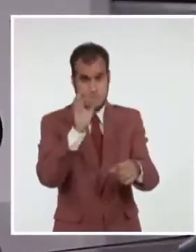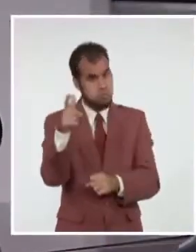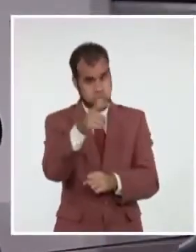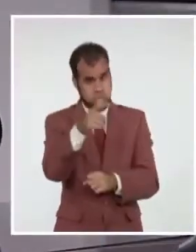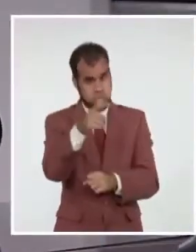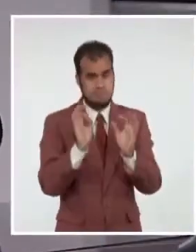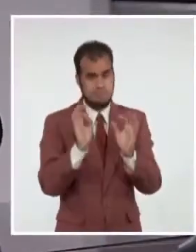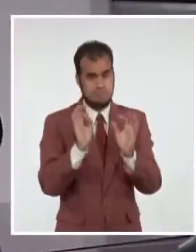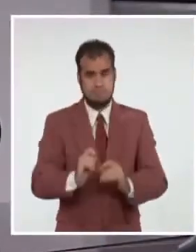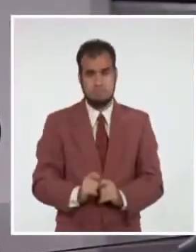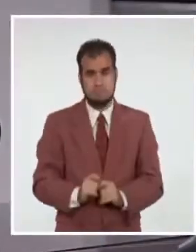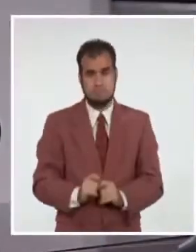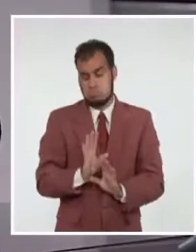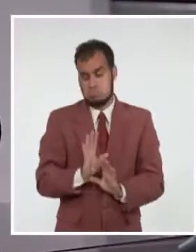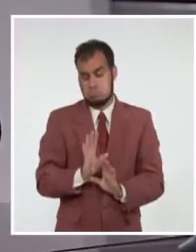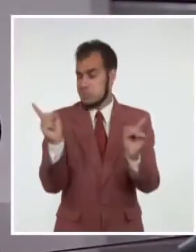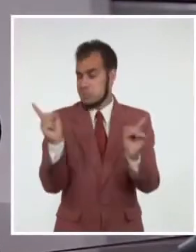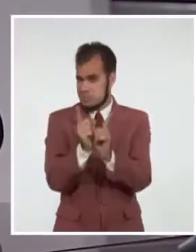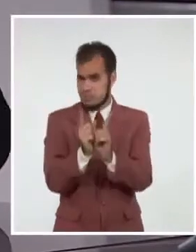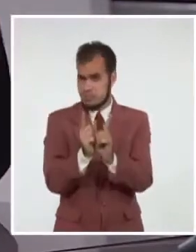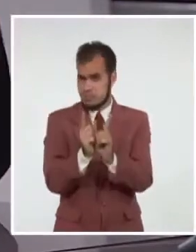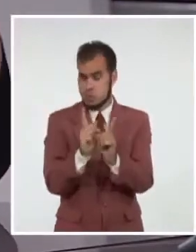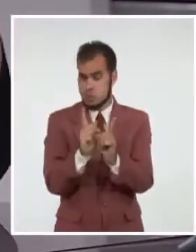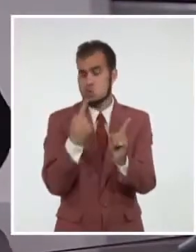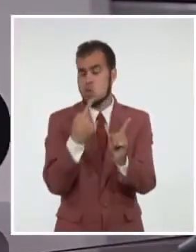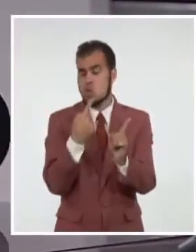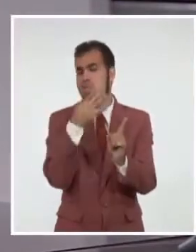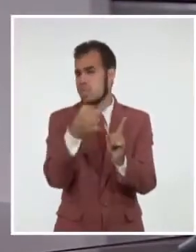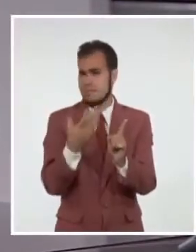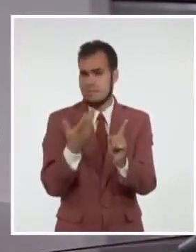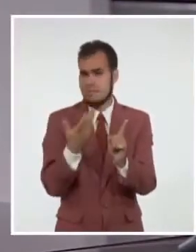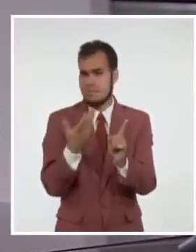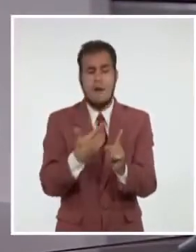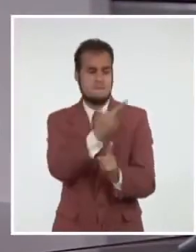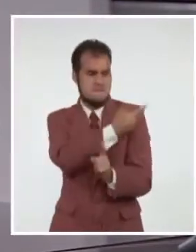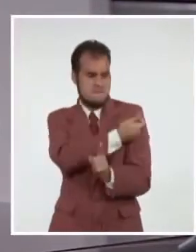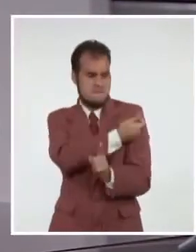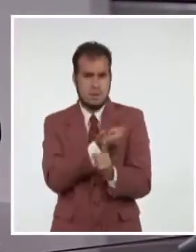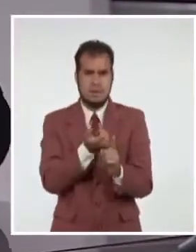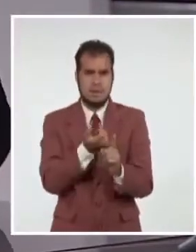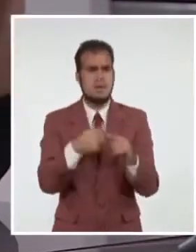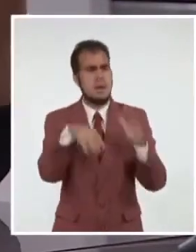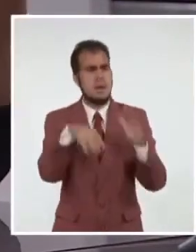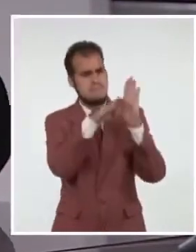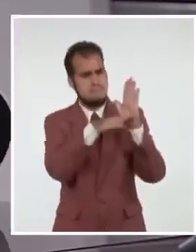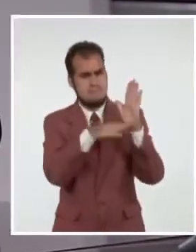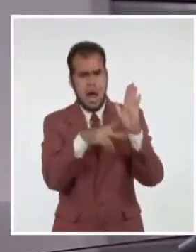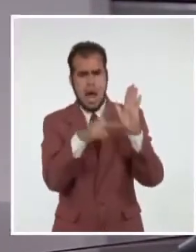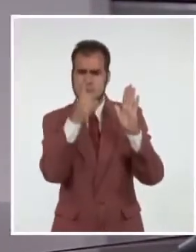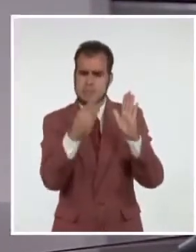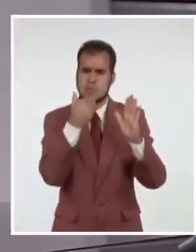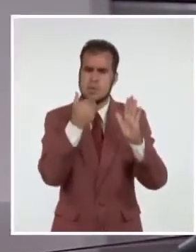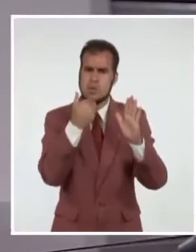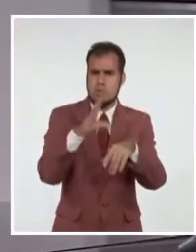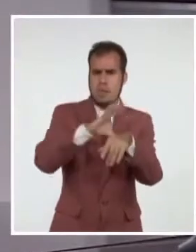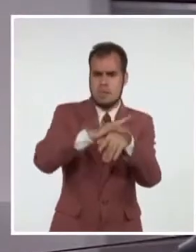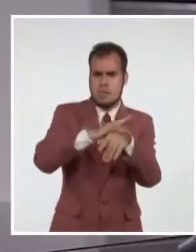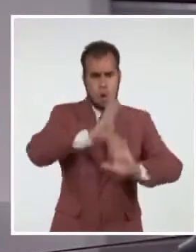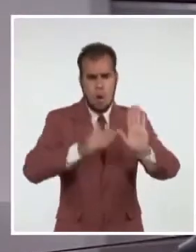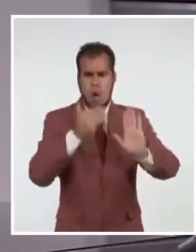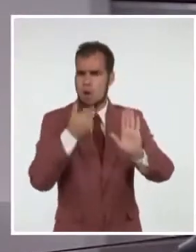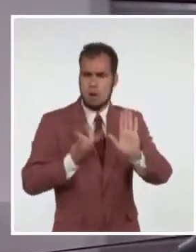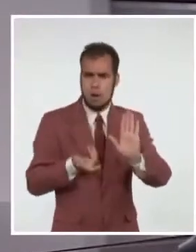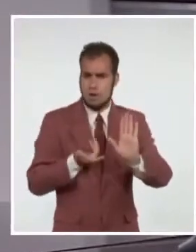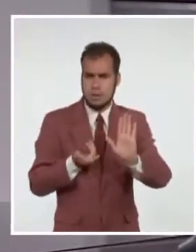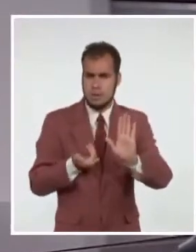resumen, Randy, cuando uno habla de vacunación, cuando uno habla de protocolos adaptados al contexto, cuando uno habla de sistemas sanitarios